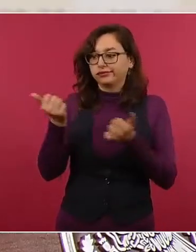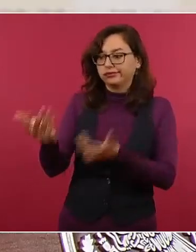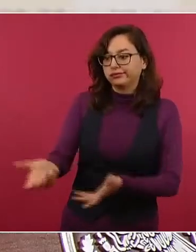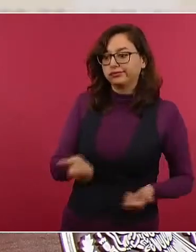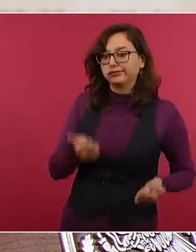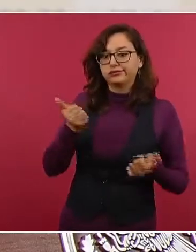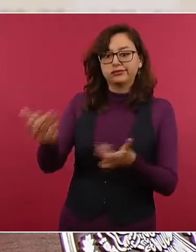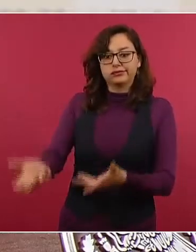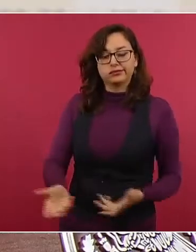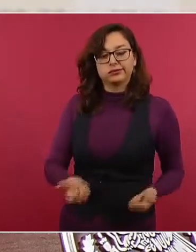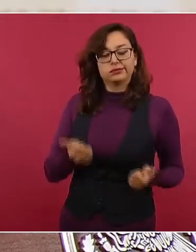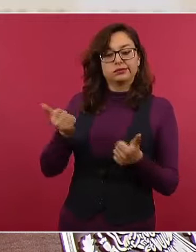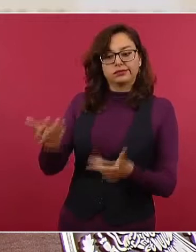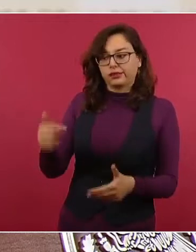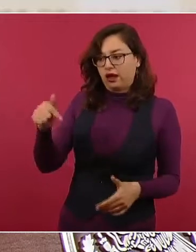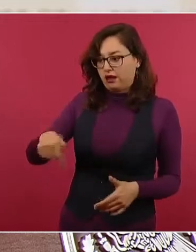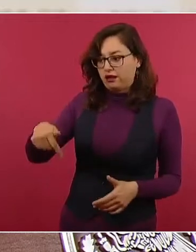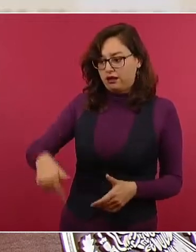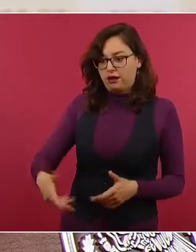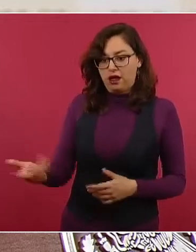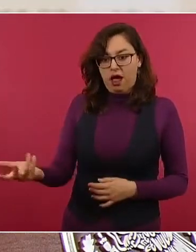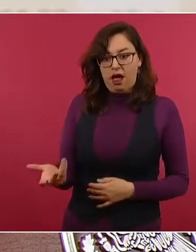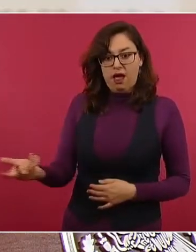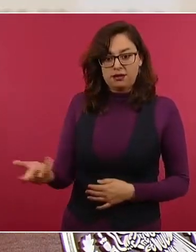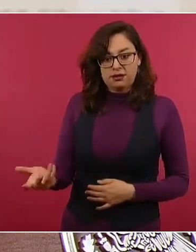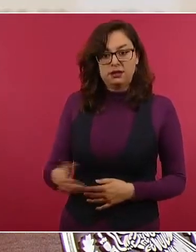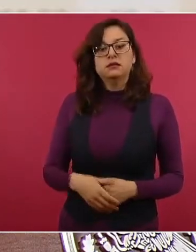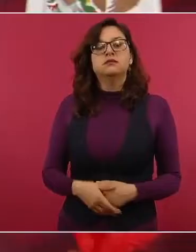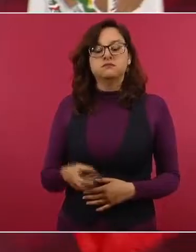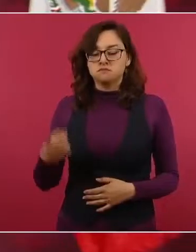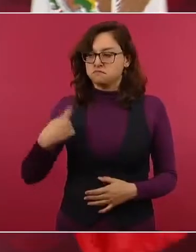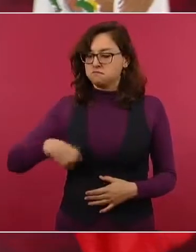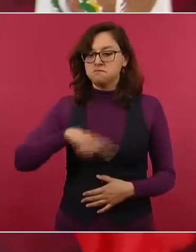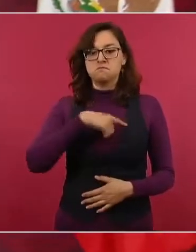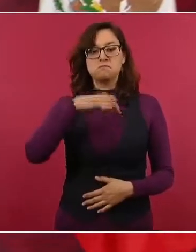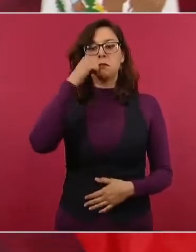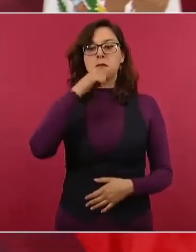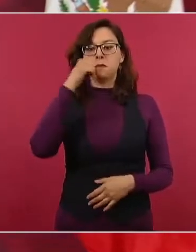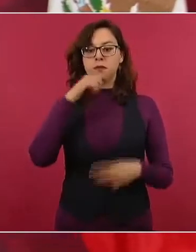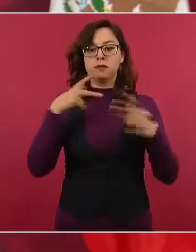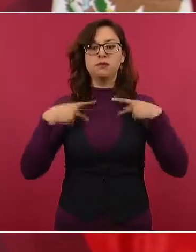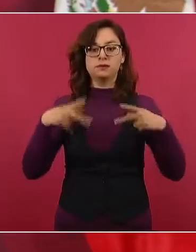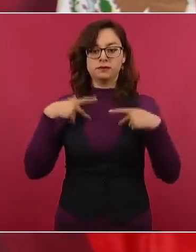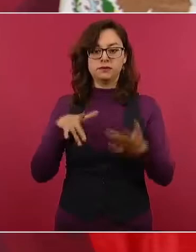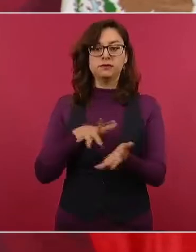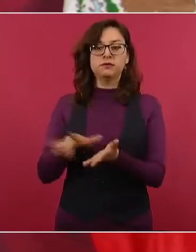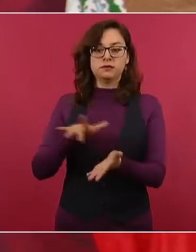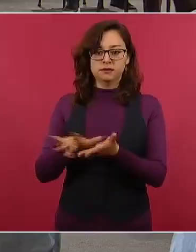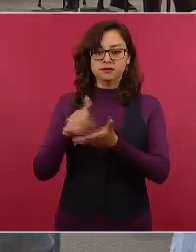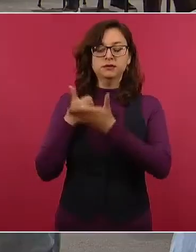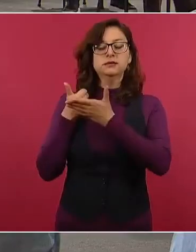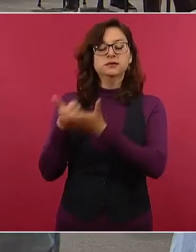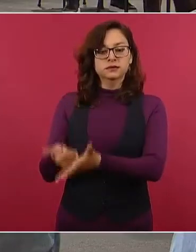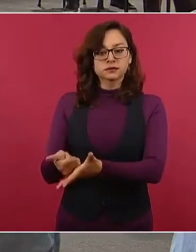acciones. Al contrario, en todo lo que podamos ayudar a la gente, lo vamos a hacer.